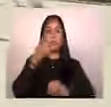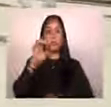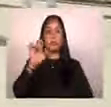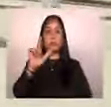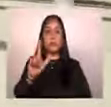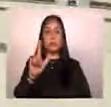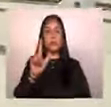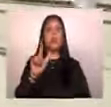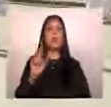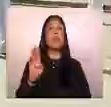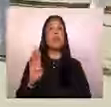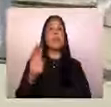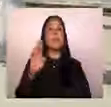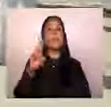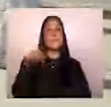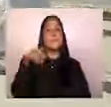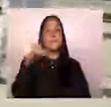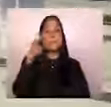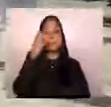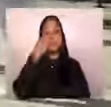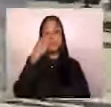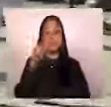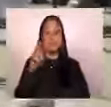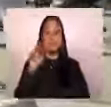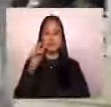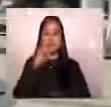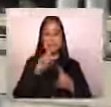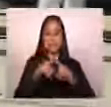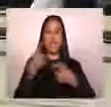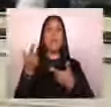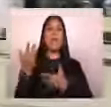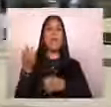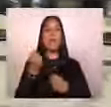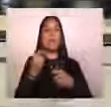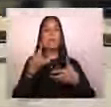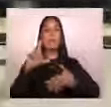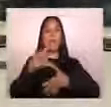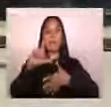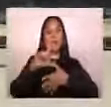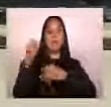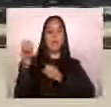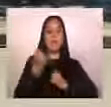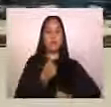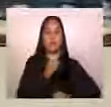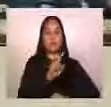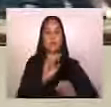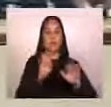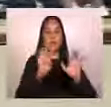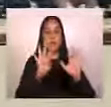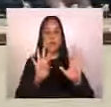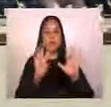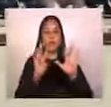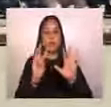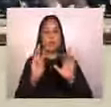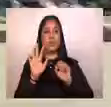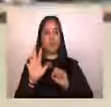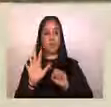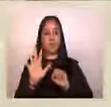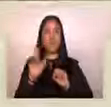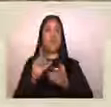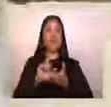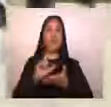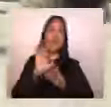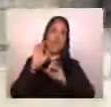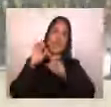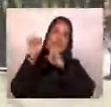Saba, banda internacional latina, fundada en 1985 en la entonces